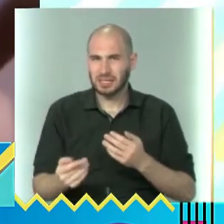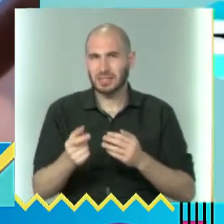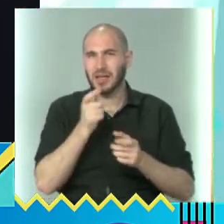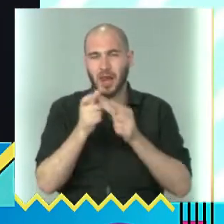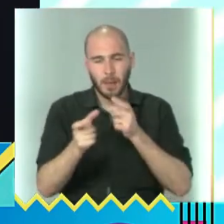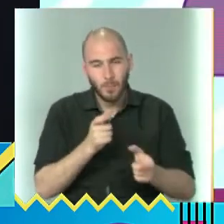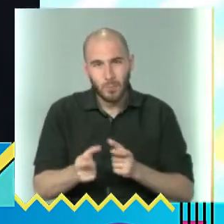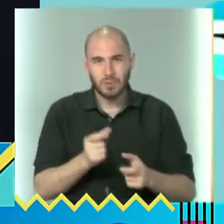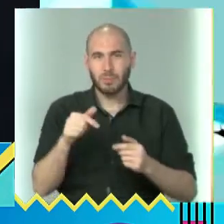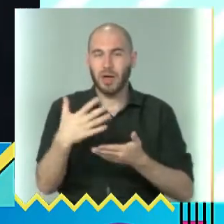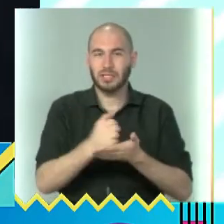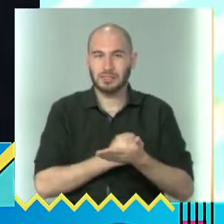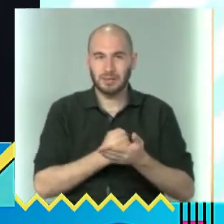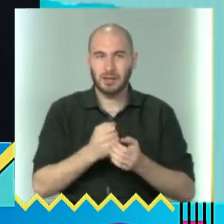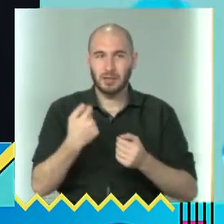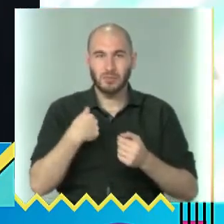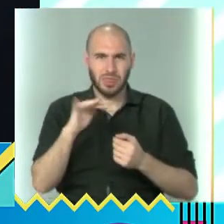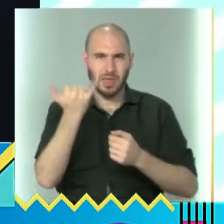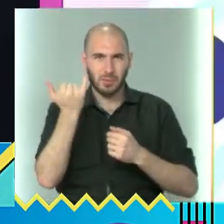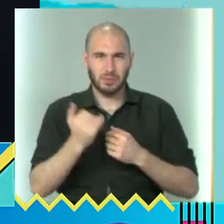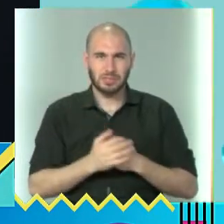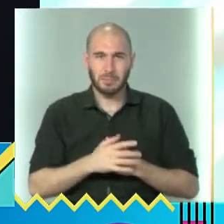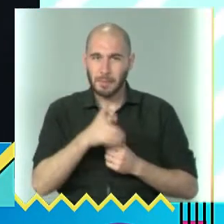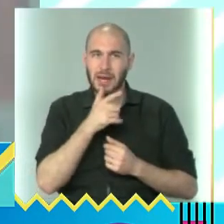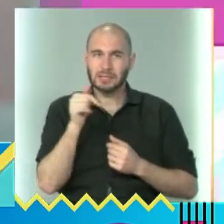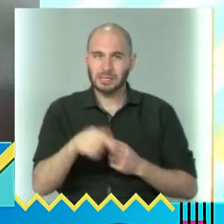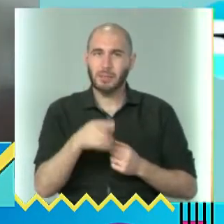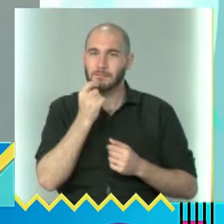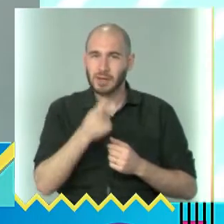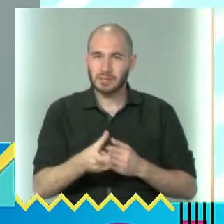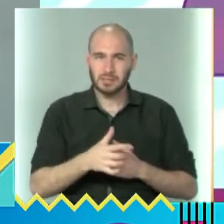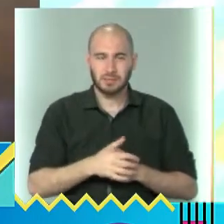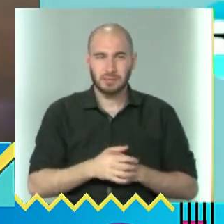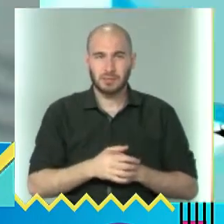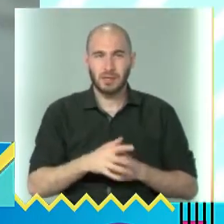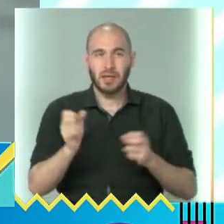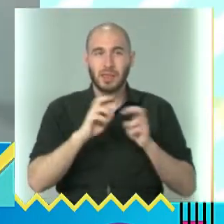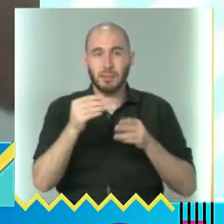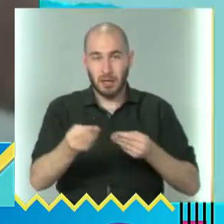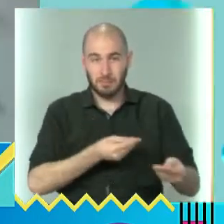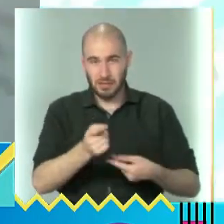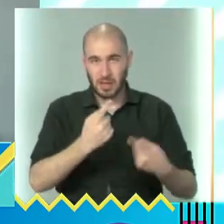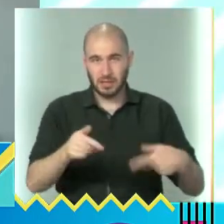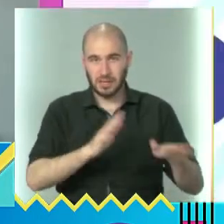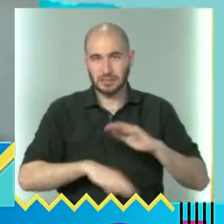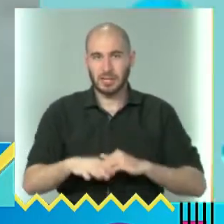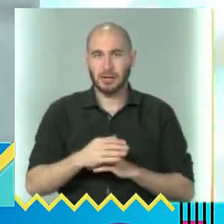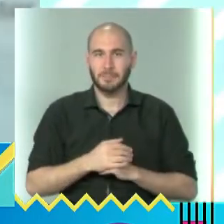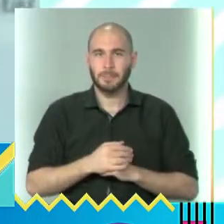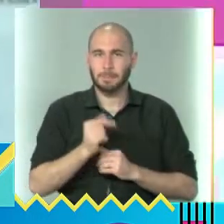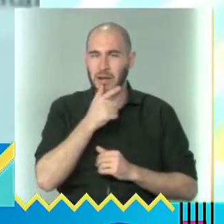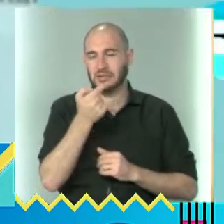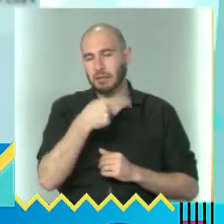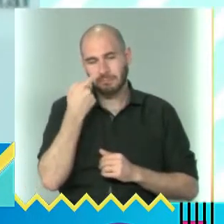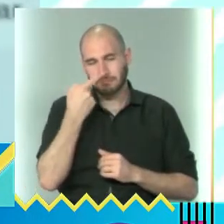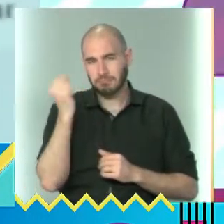eso para que vos termines aceptando y siendo consciente. Me parece que es bastante simple a nivel de que estas empresas lo hagan. Sí me parece que a ellos no les